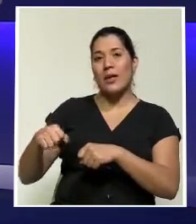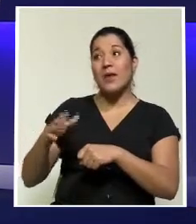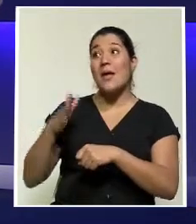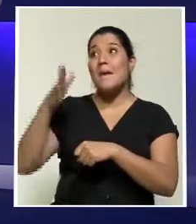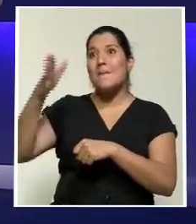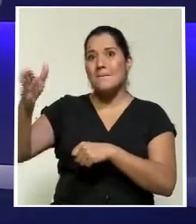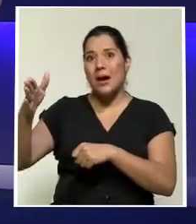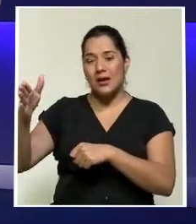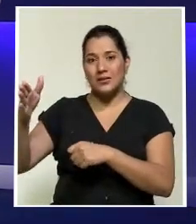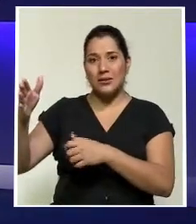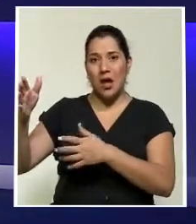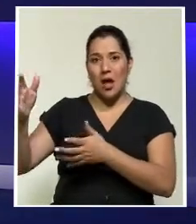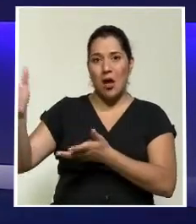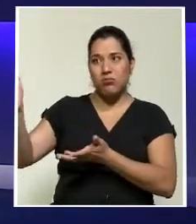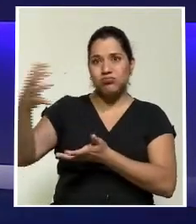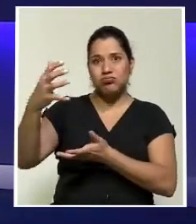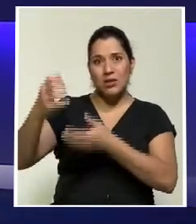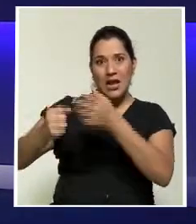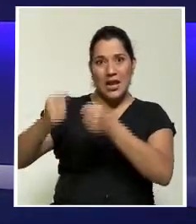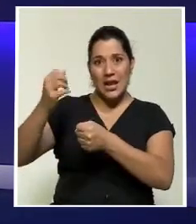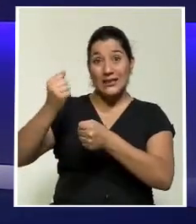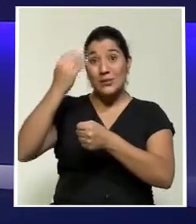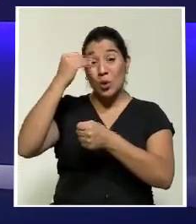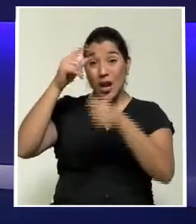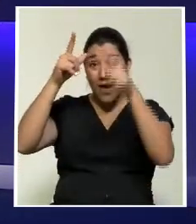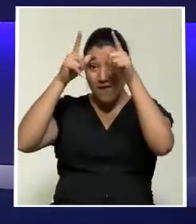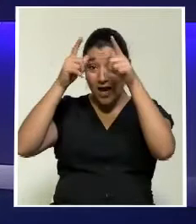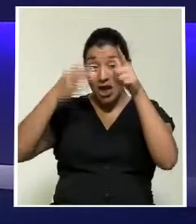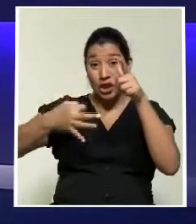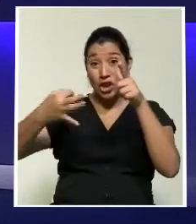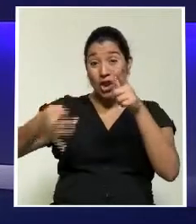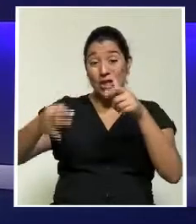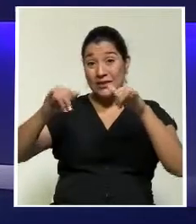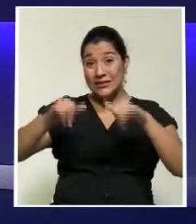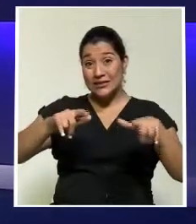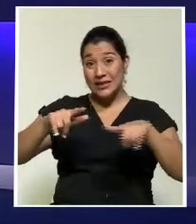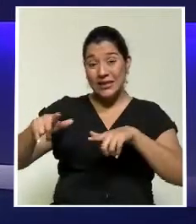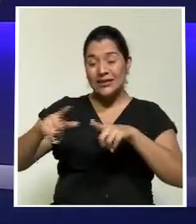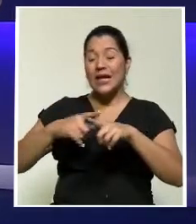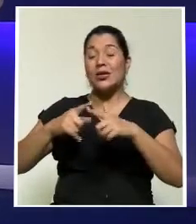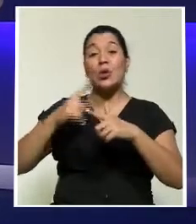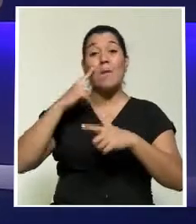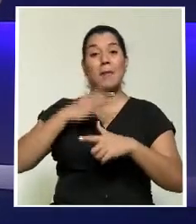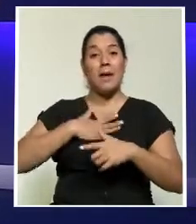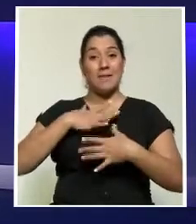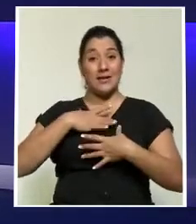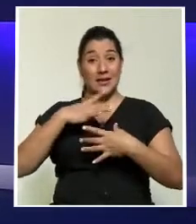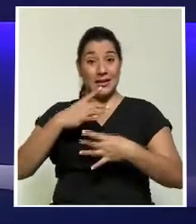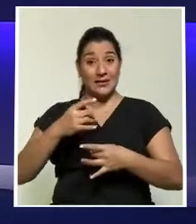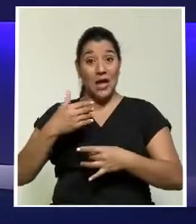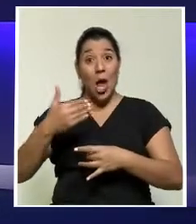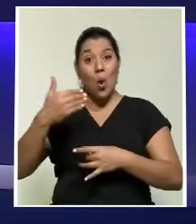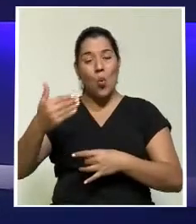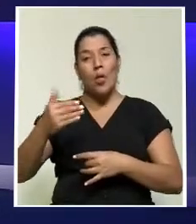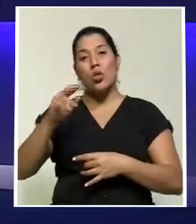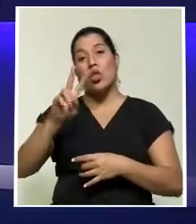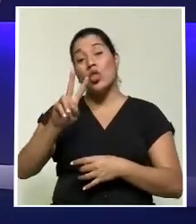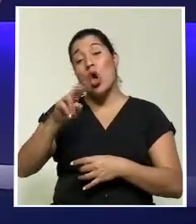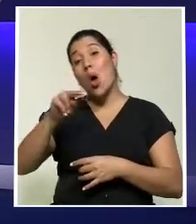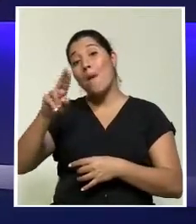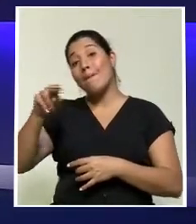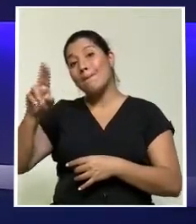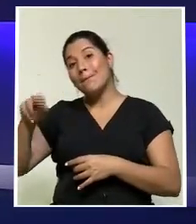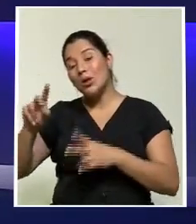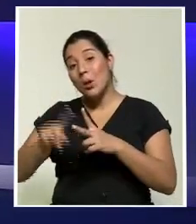leche todos los días, ¿verdad? Claro. Entonces, para mí es interesante porque justamente la Dos Pinos, cuando se empezó a abrir un poco el mercado de los lácteos,